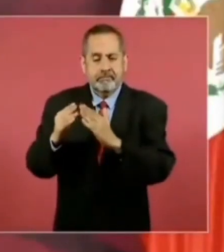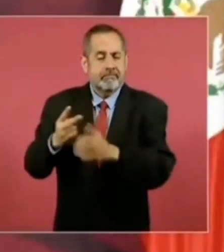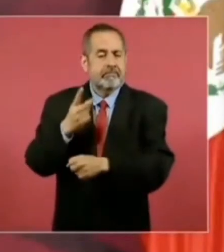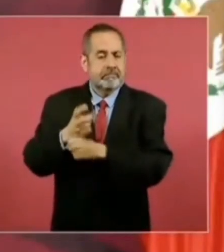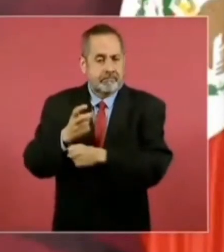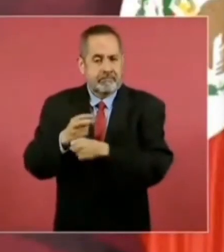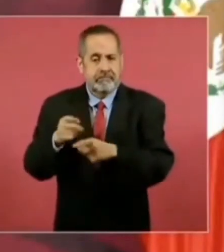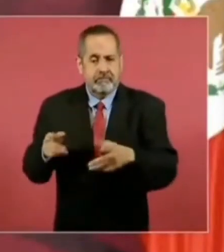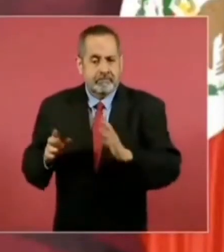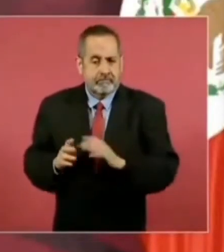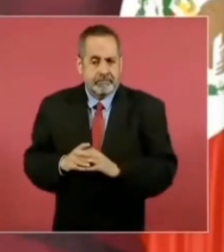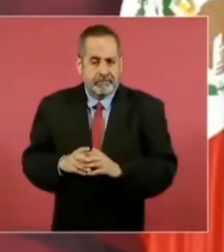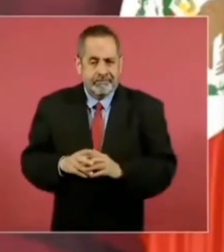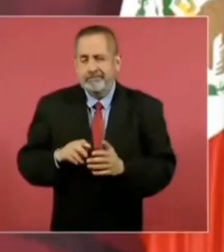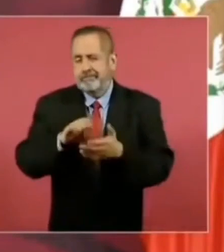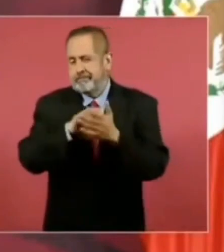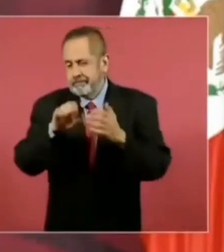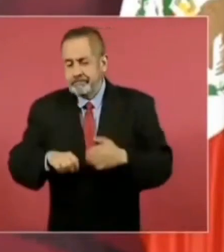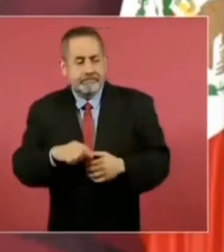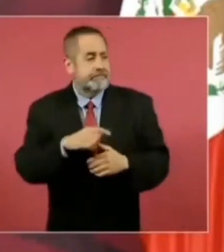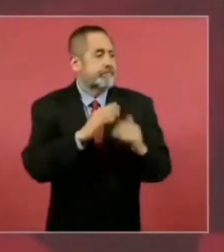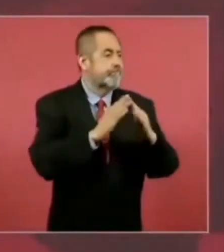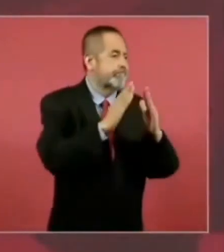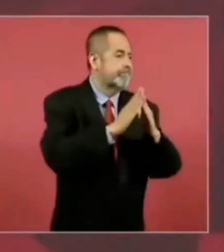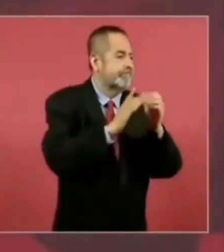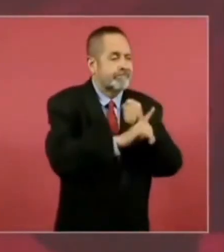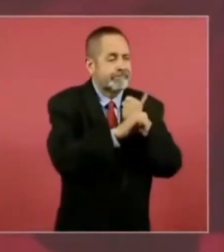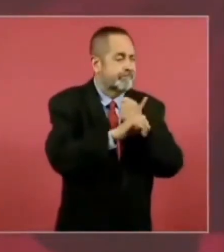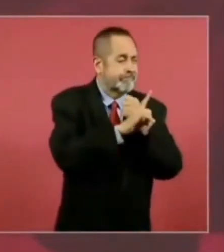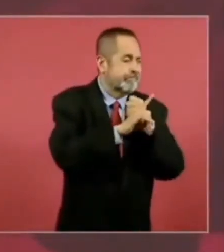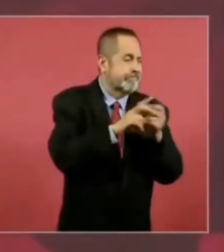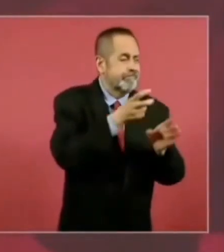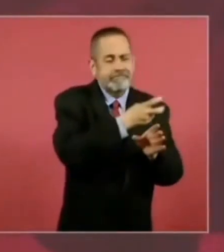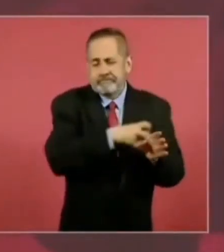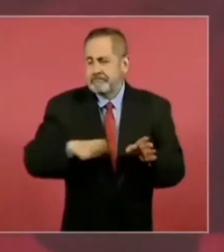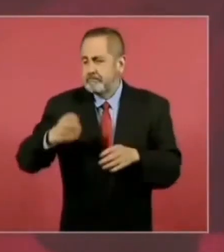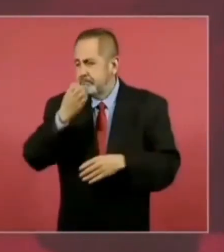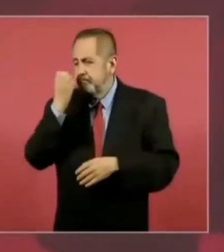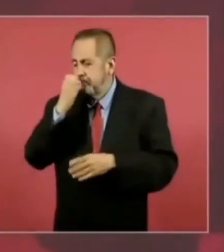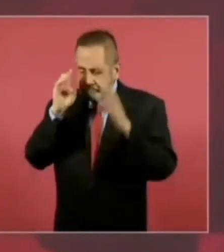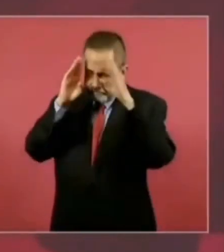Si hay problemas en la casa,